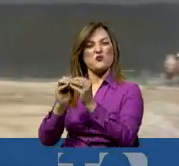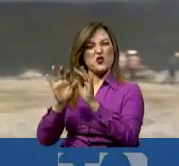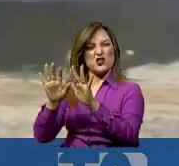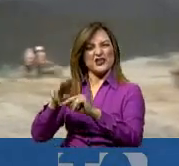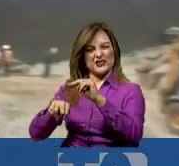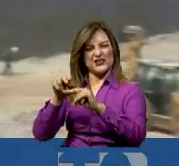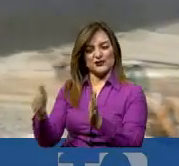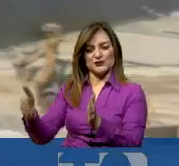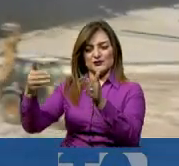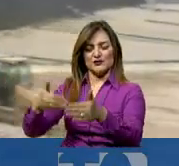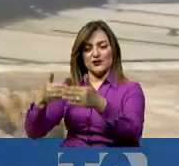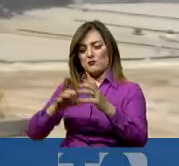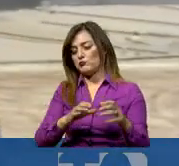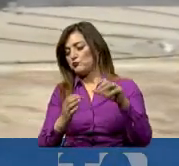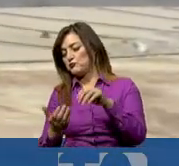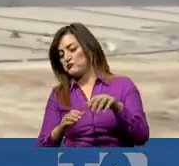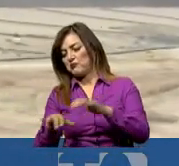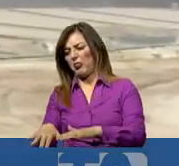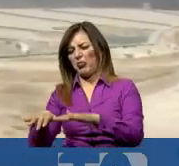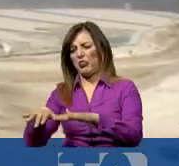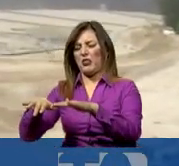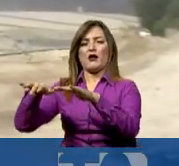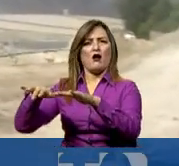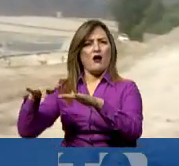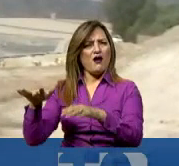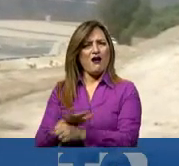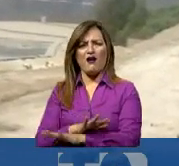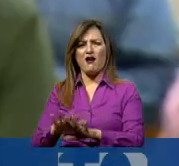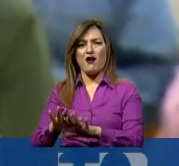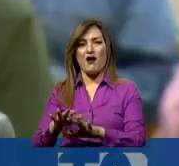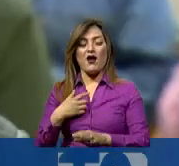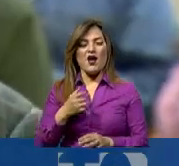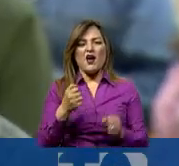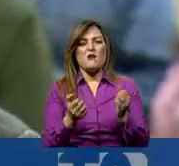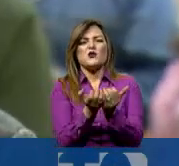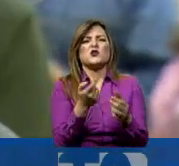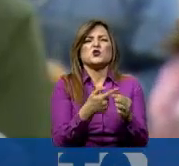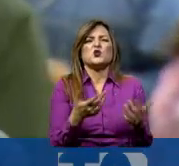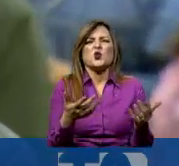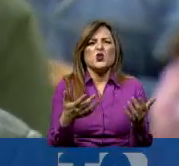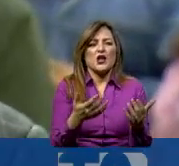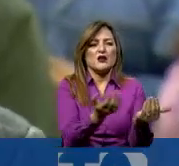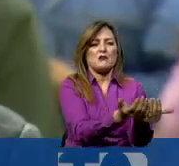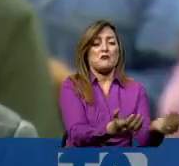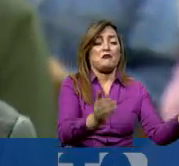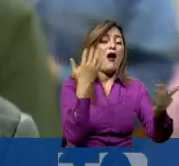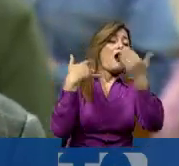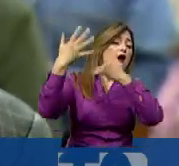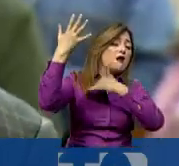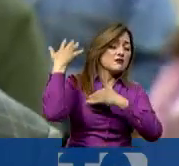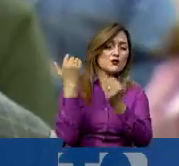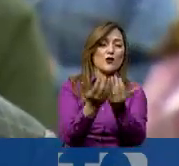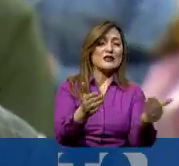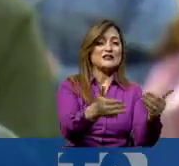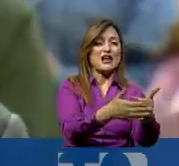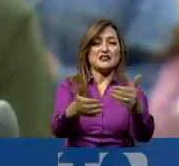su capacidad y que los desechos de Quito se están colocando en cubetos antiguos. La construcción del cubeto número 11 evidentemente